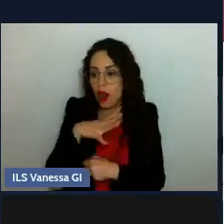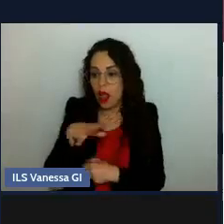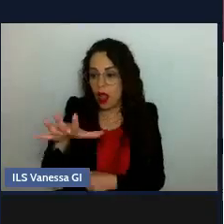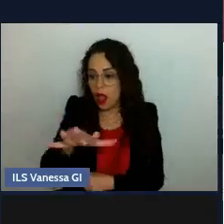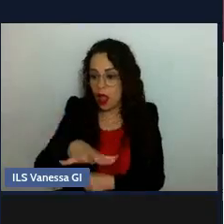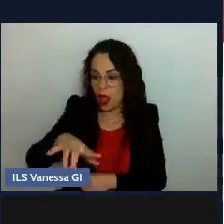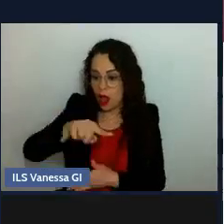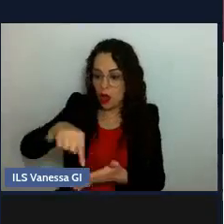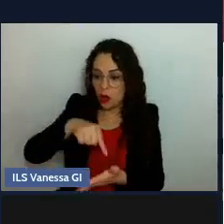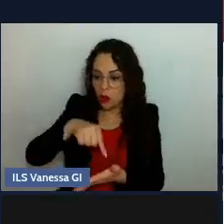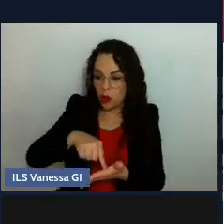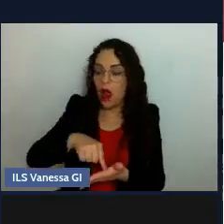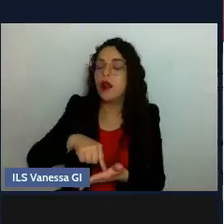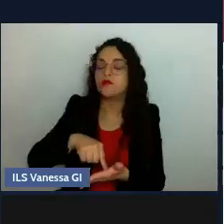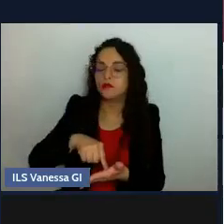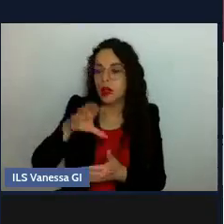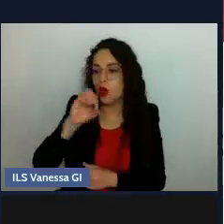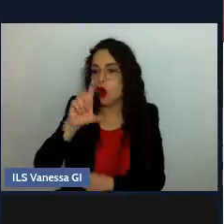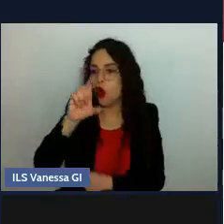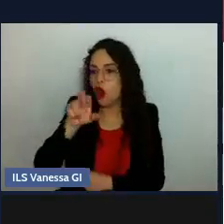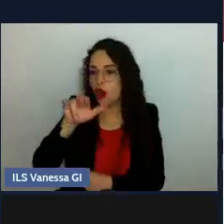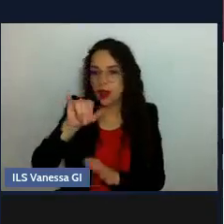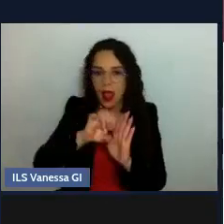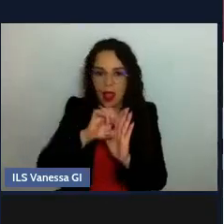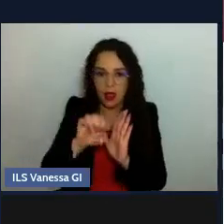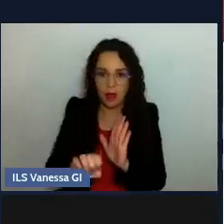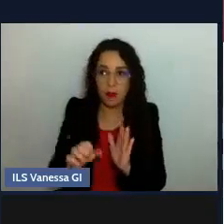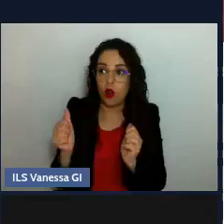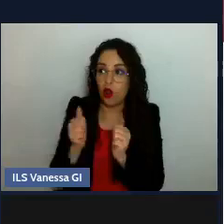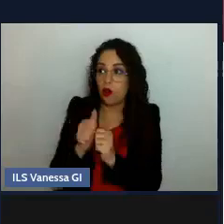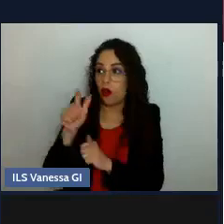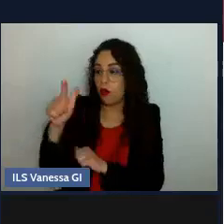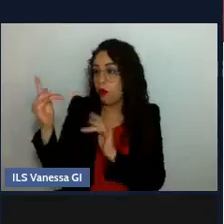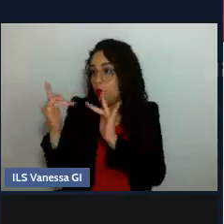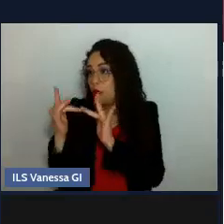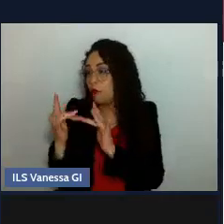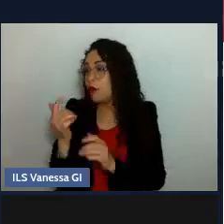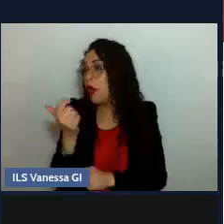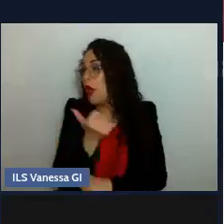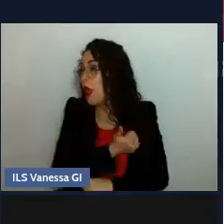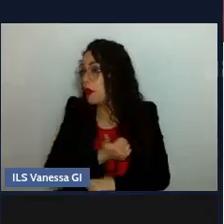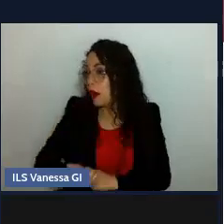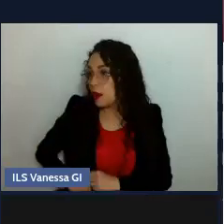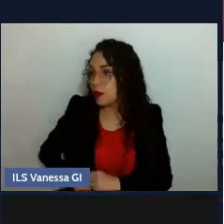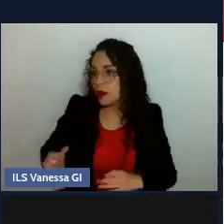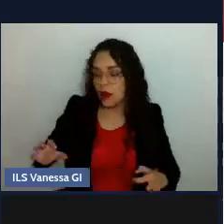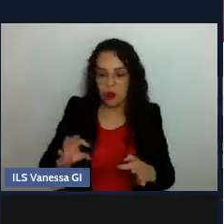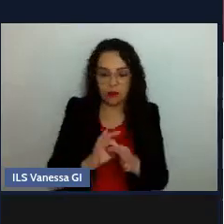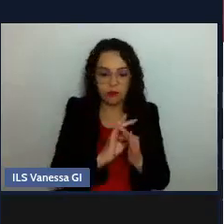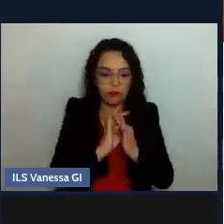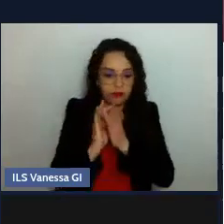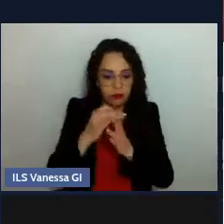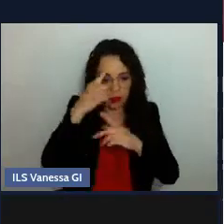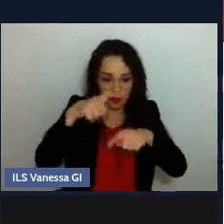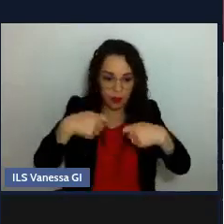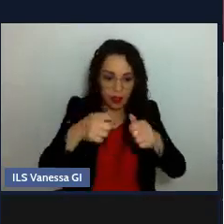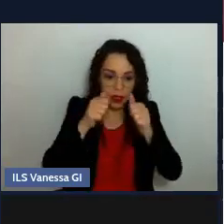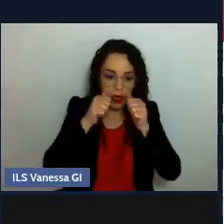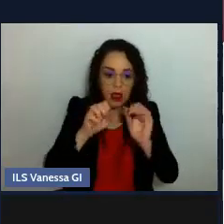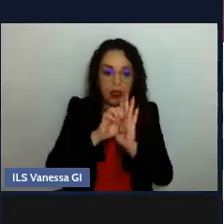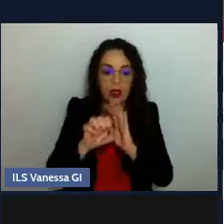la alcaldía, se atienden temas de salud como prevención de diabetes, hipertensión, mejorar la